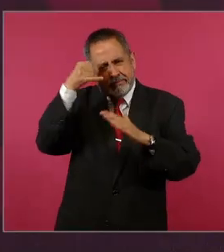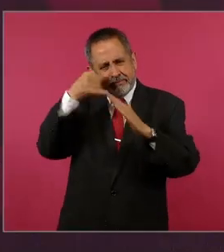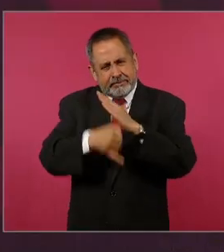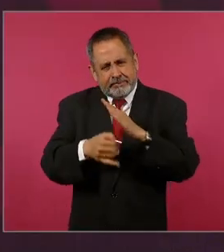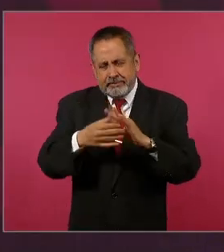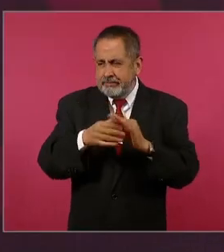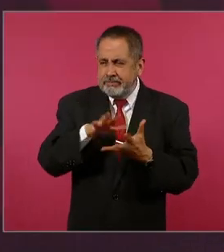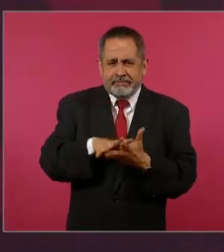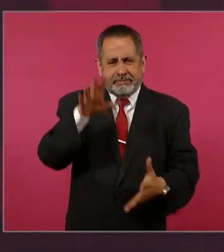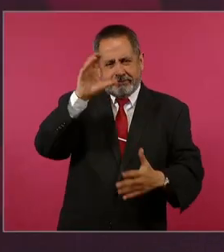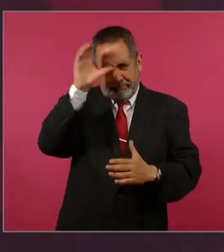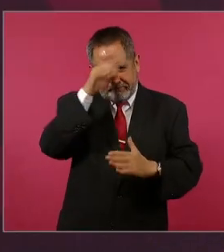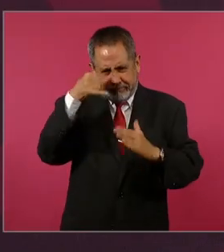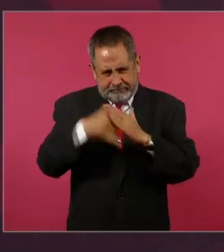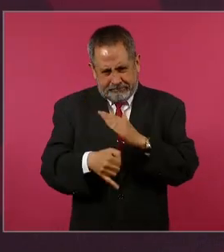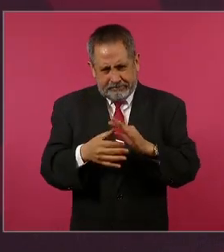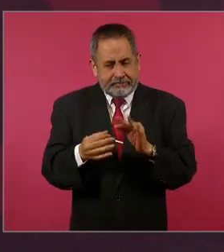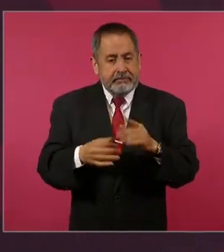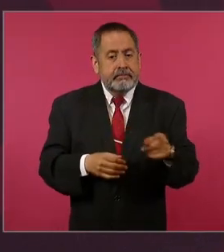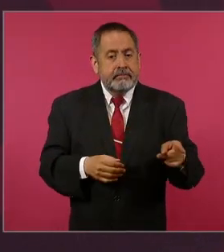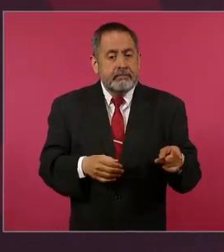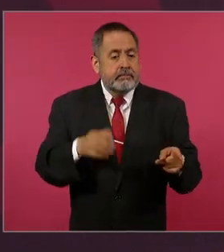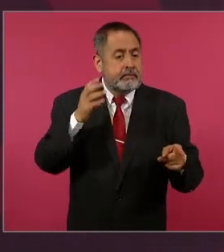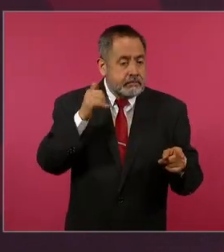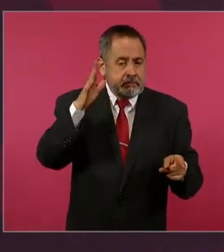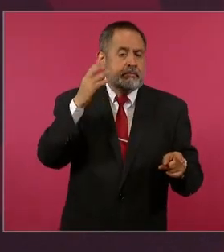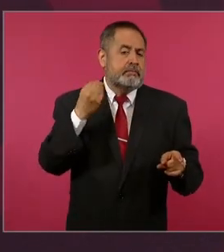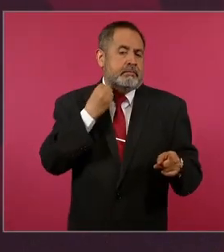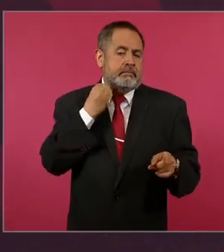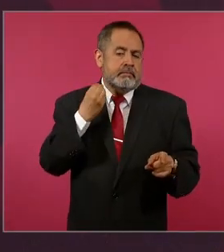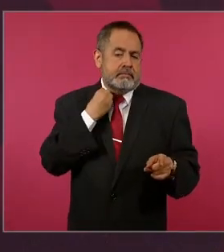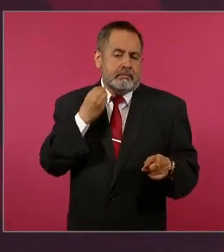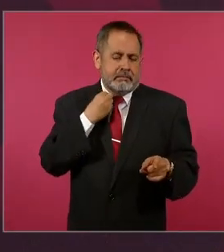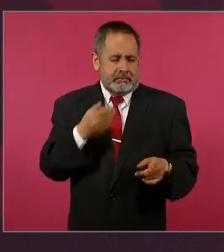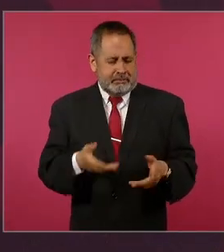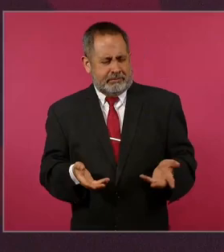casi todos, eran abogados